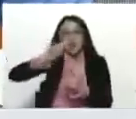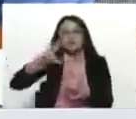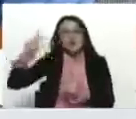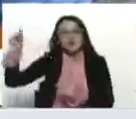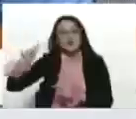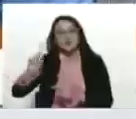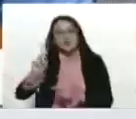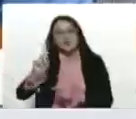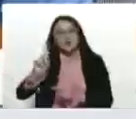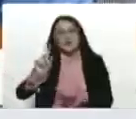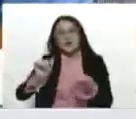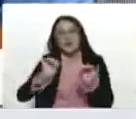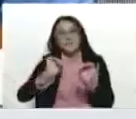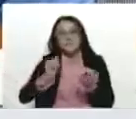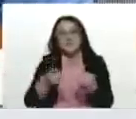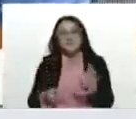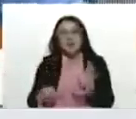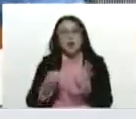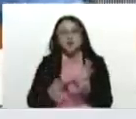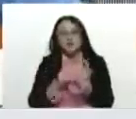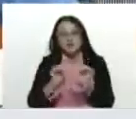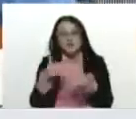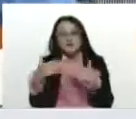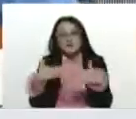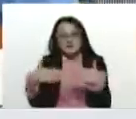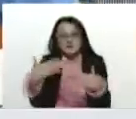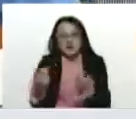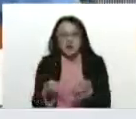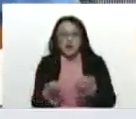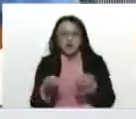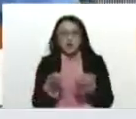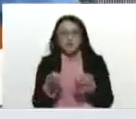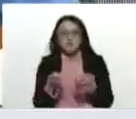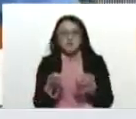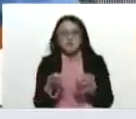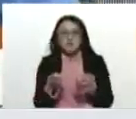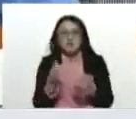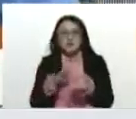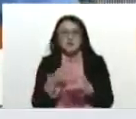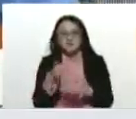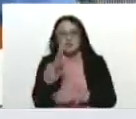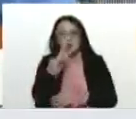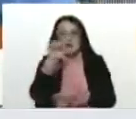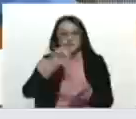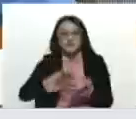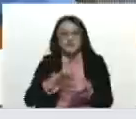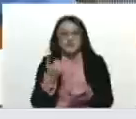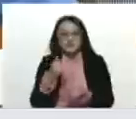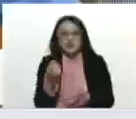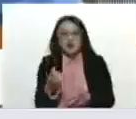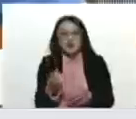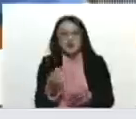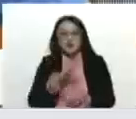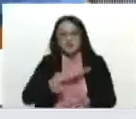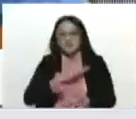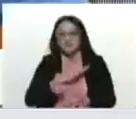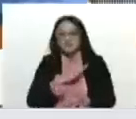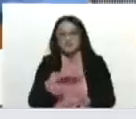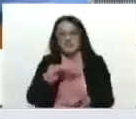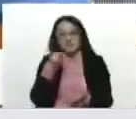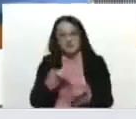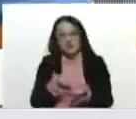los llevan empieza nuevamente a reactivarse toda esa economía por eso Precisamente lo que hace un Banco Central cuando tiene moneda nacional Okay